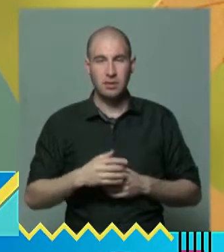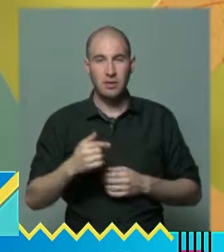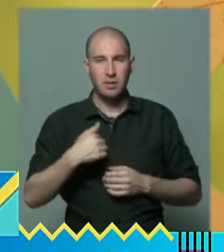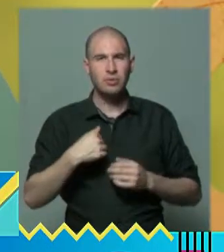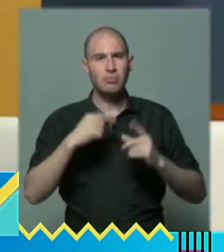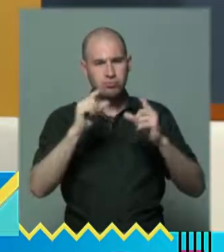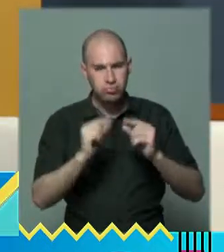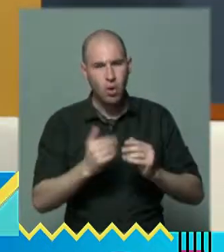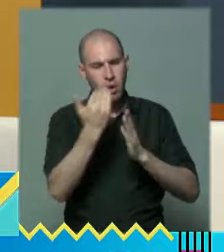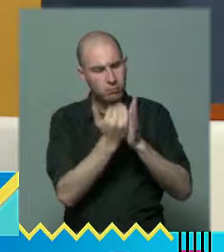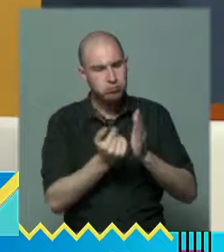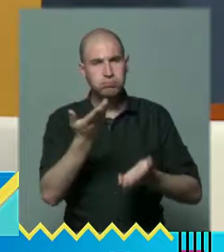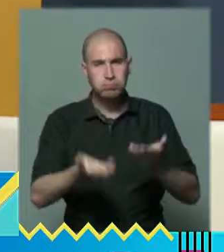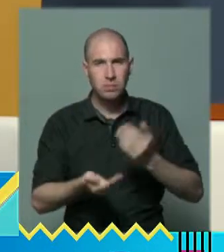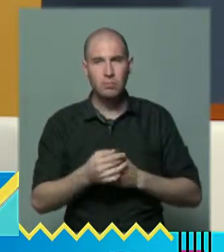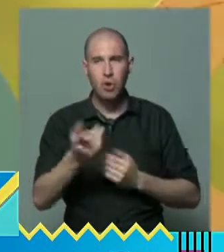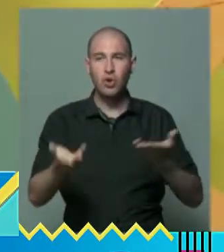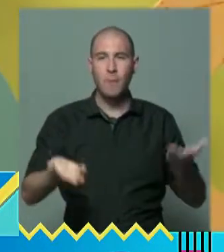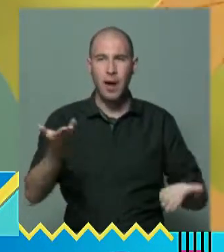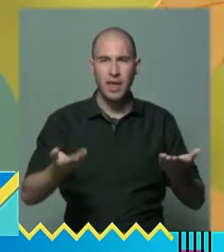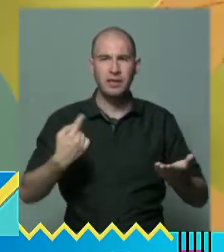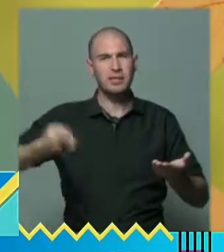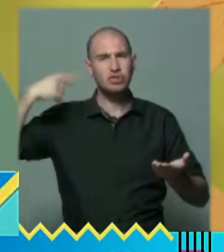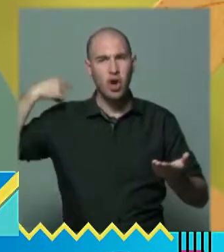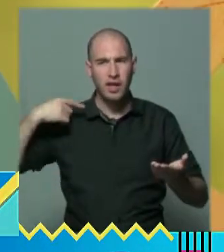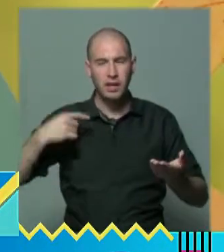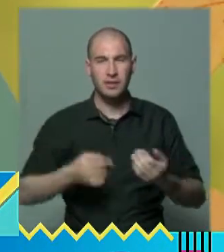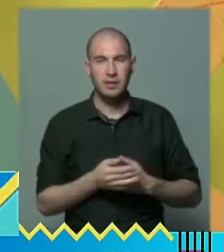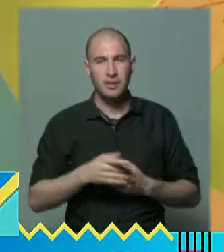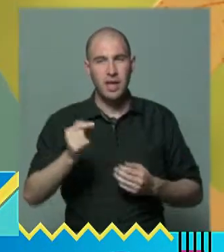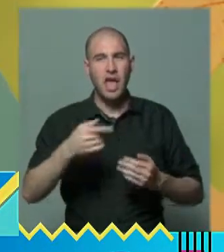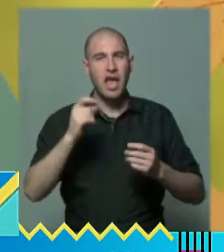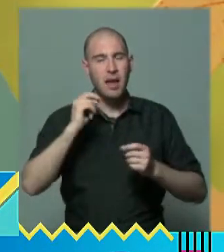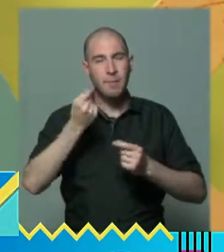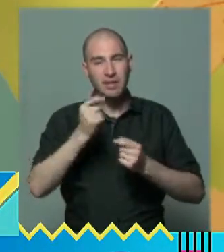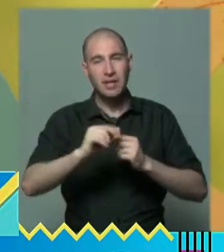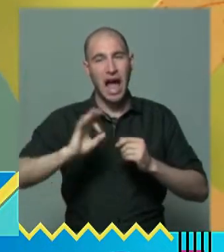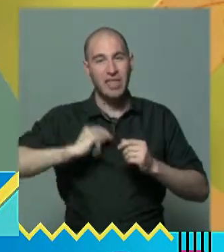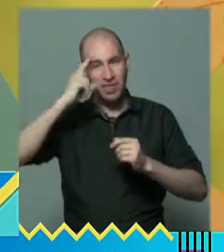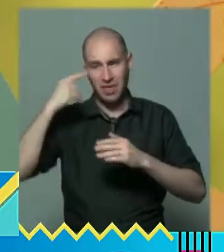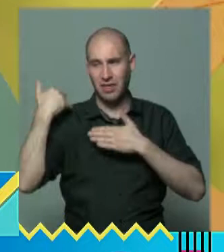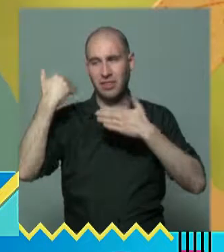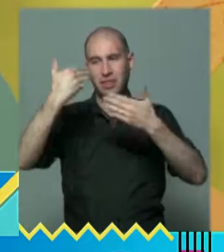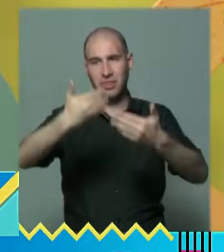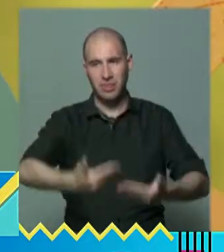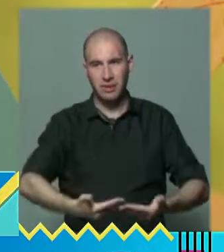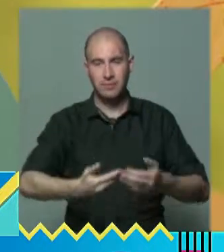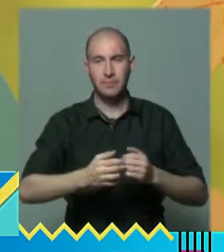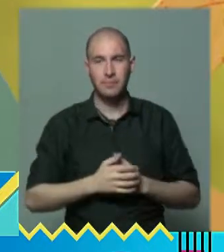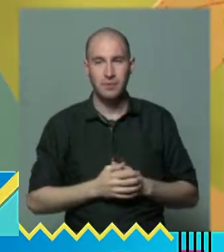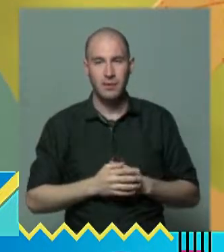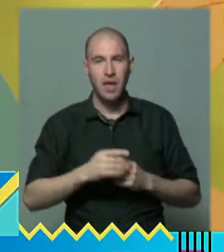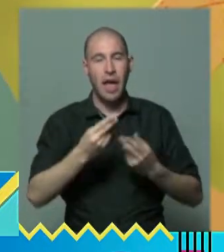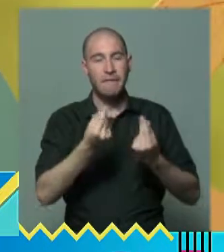estado revisando números y mirando, y vos cuando comparás históricamente, digamos, la evaluación de las tarifas de 10 años hasta acá, vos tenés que